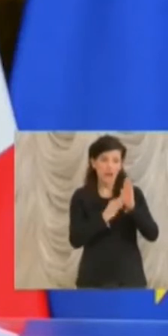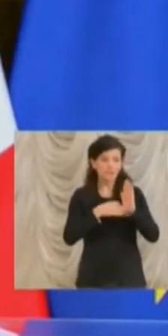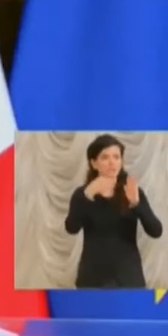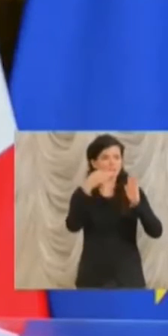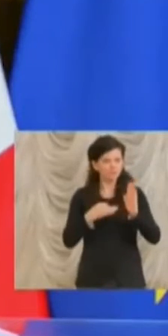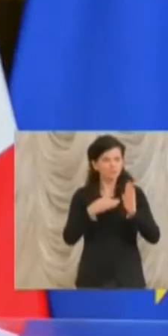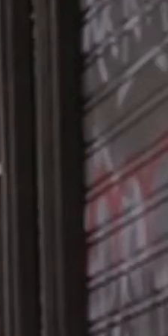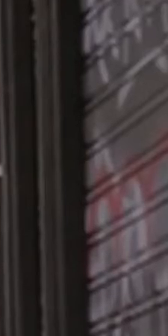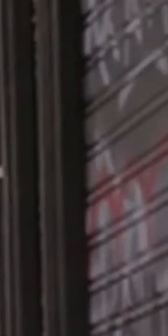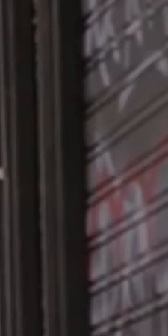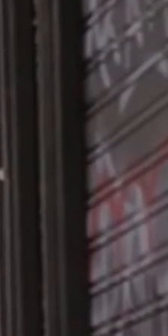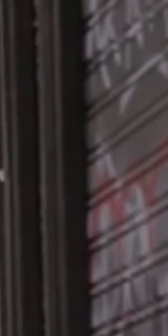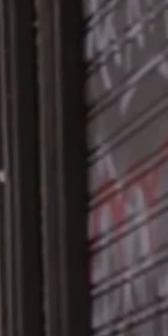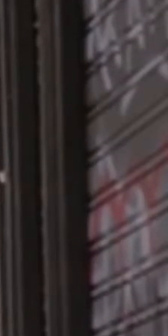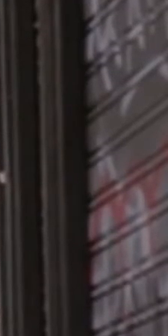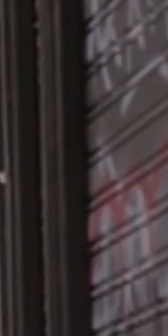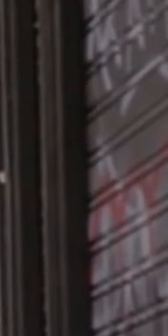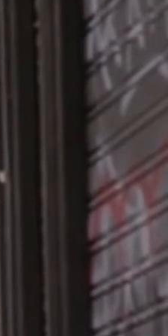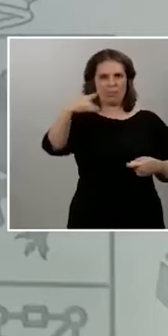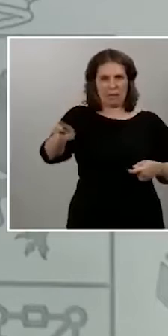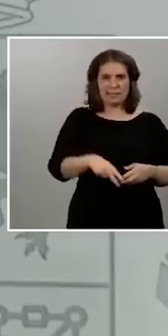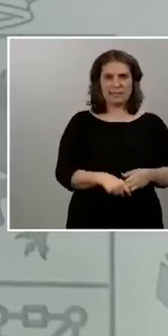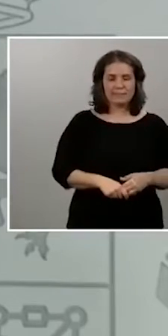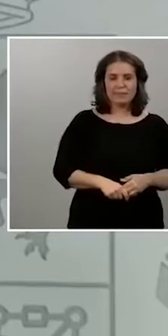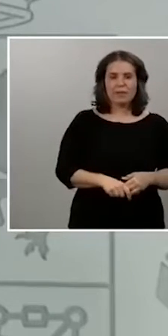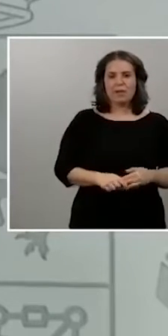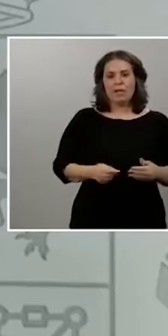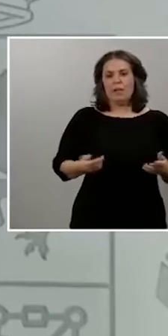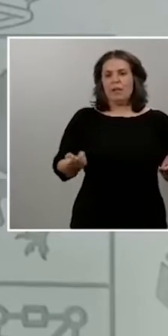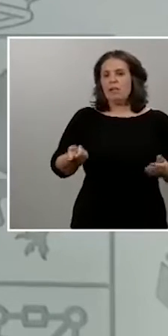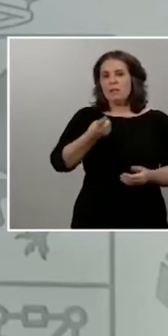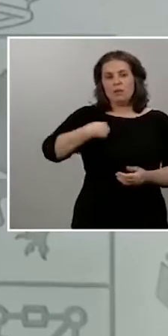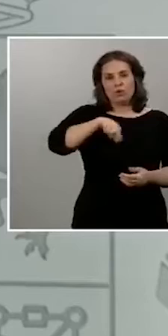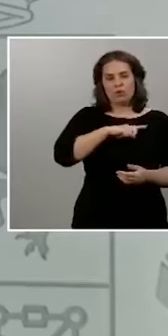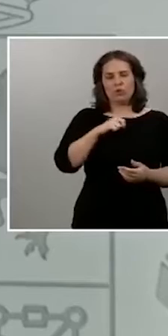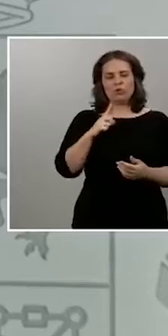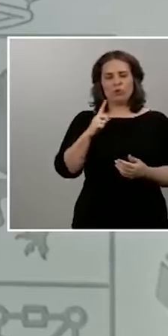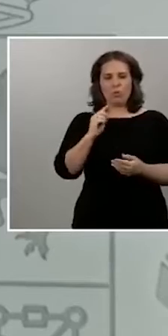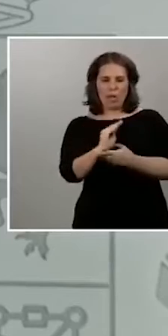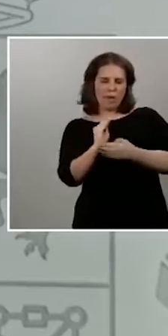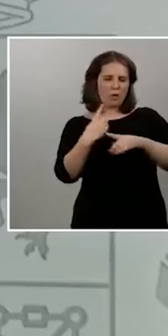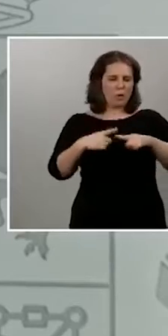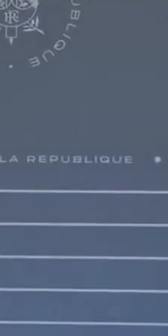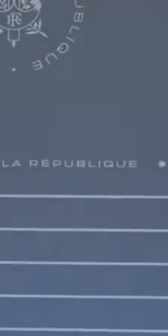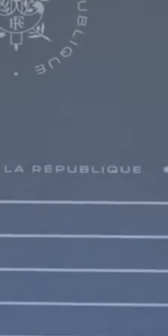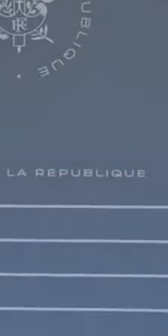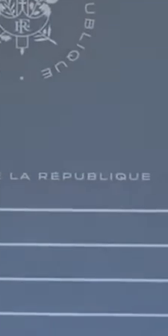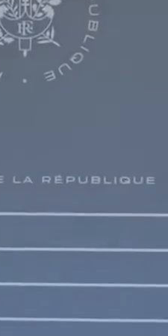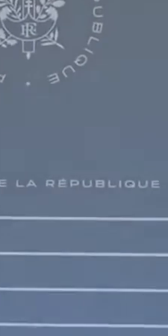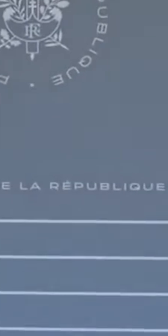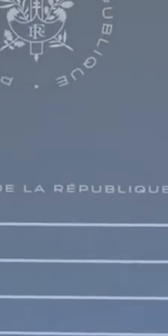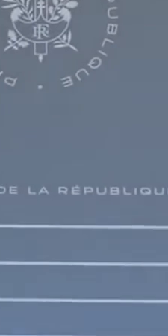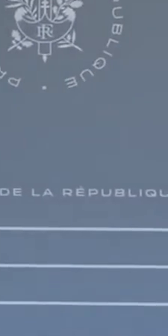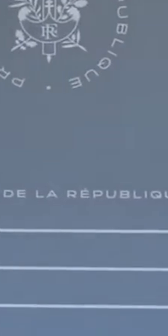la extensión del periodo de confinamiento hasta el 13 de abril y España ha hecho lo propio este fin de semana hasta el 26 de abril. Francia también